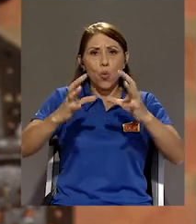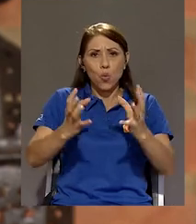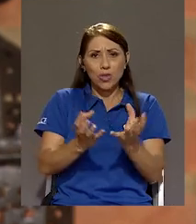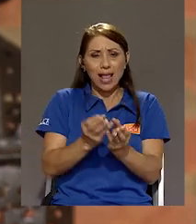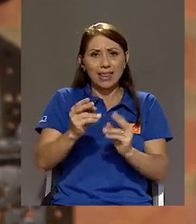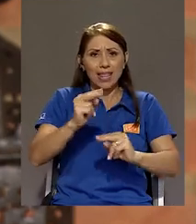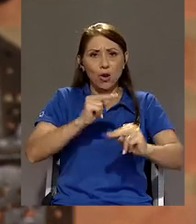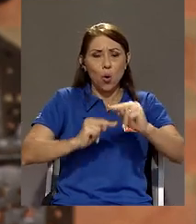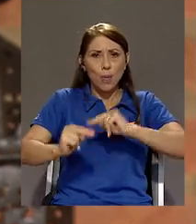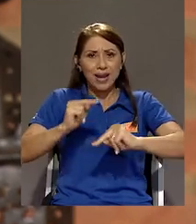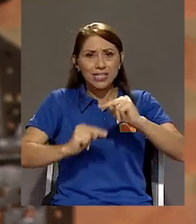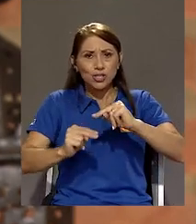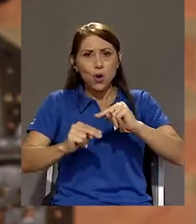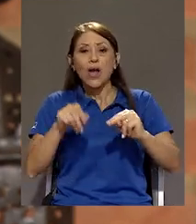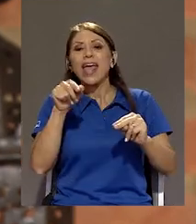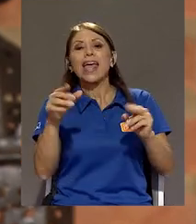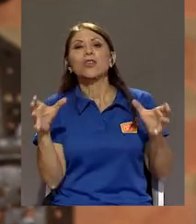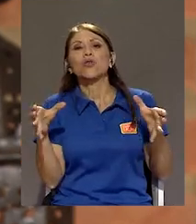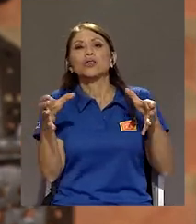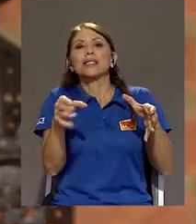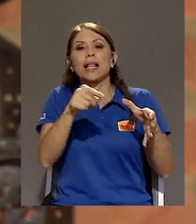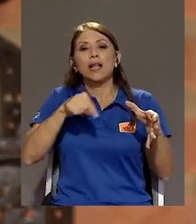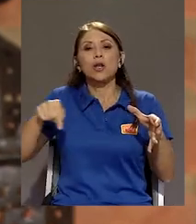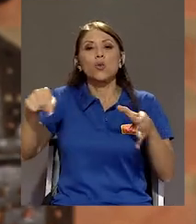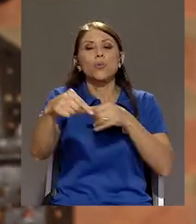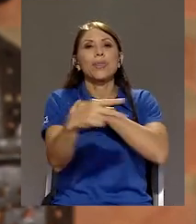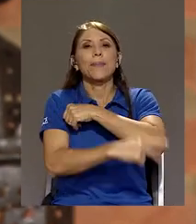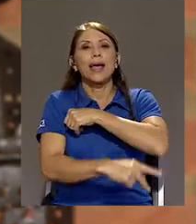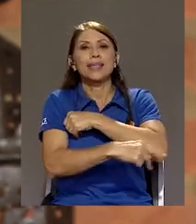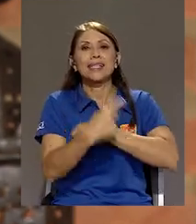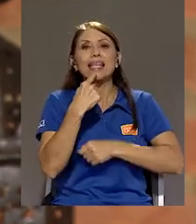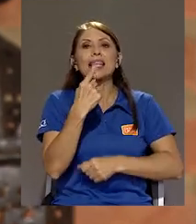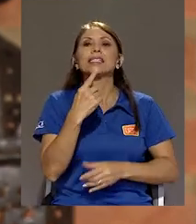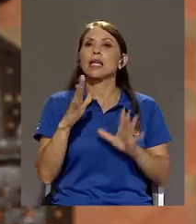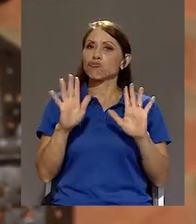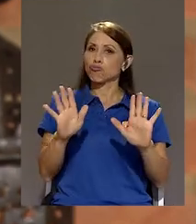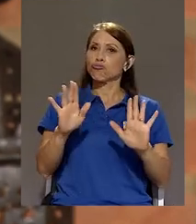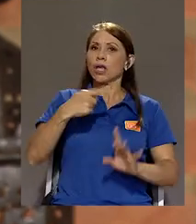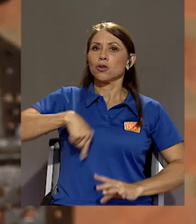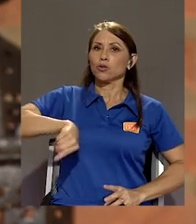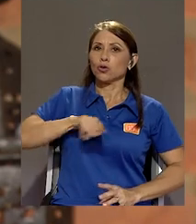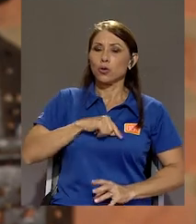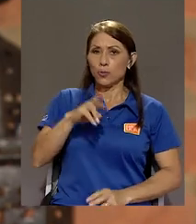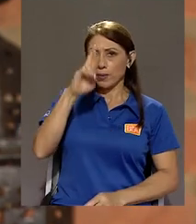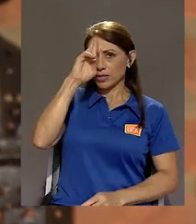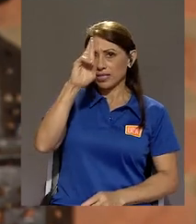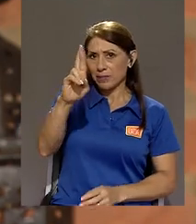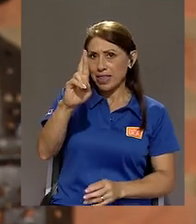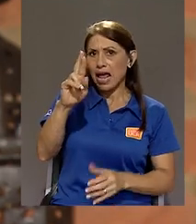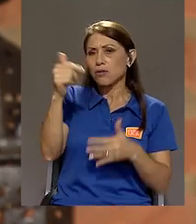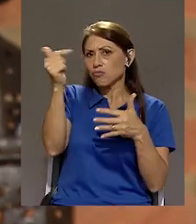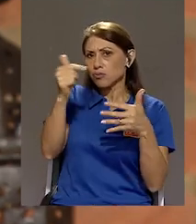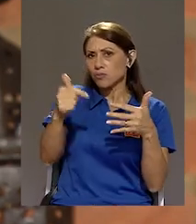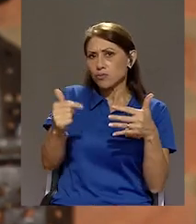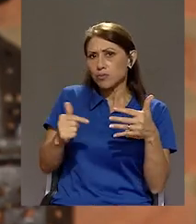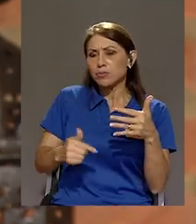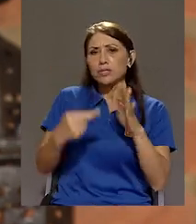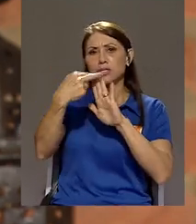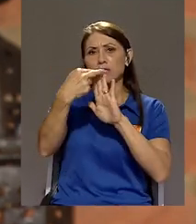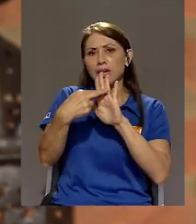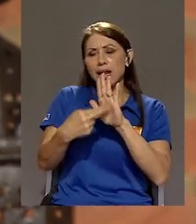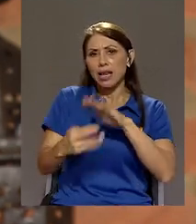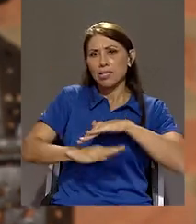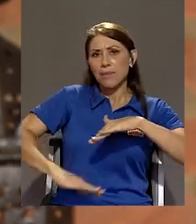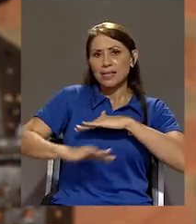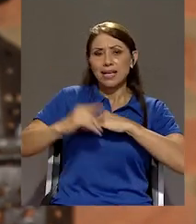club de países que dicen nosotros vamos a respetar ciertas reglas básicas para asegurarnos que